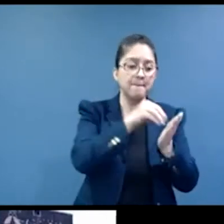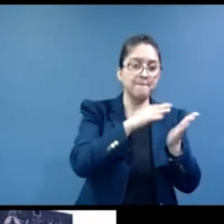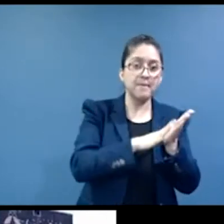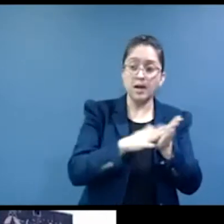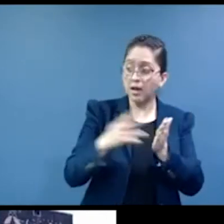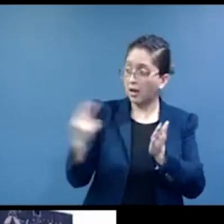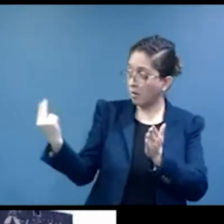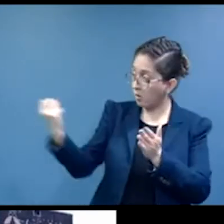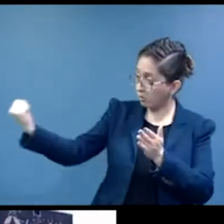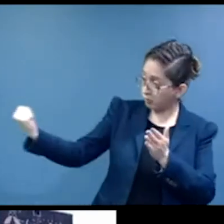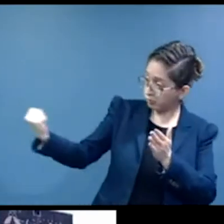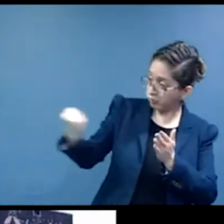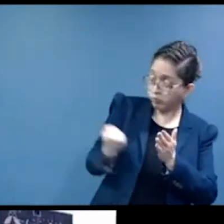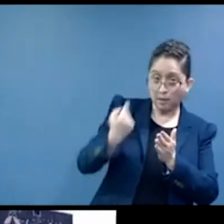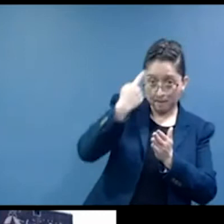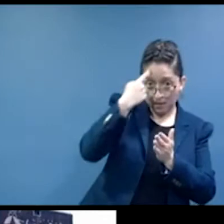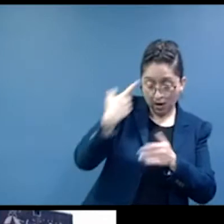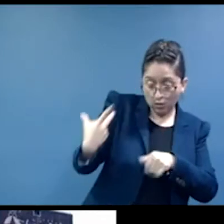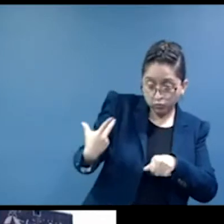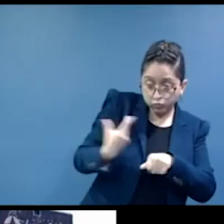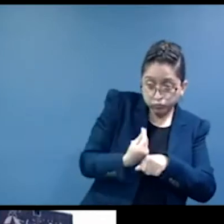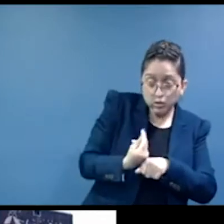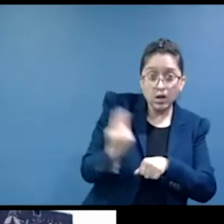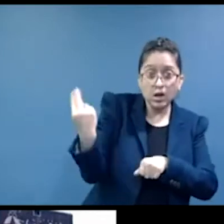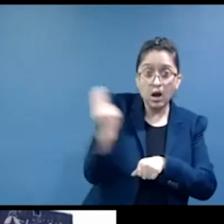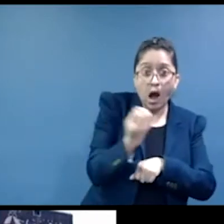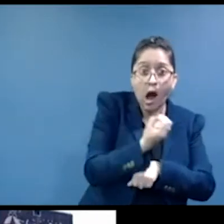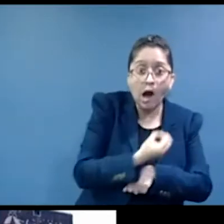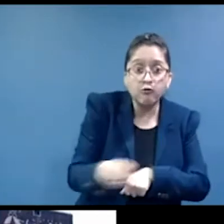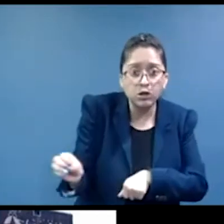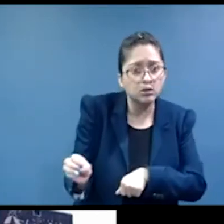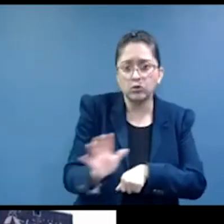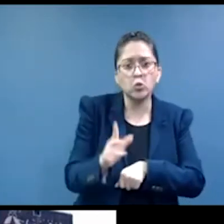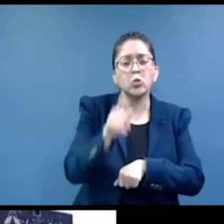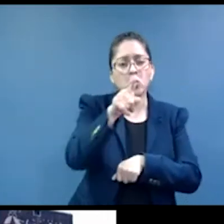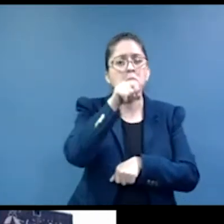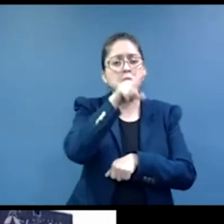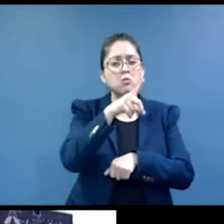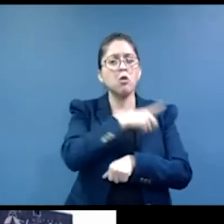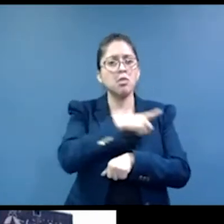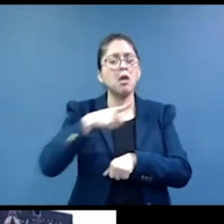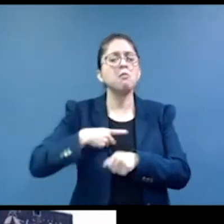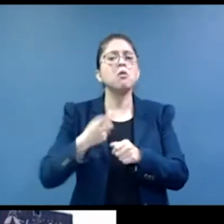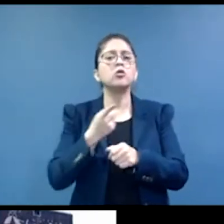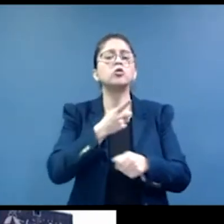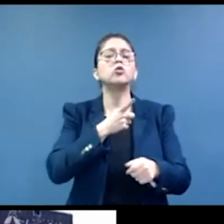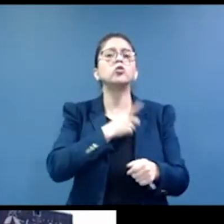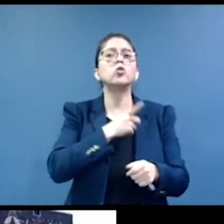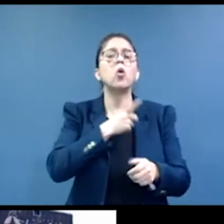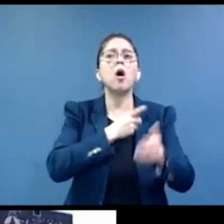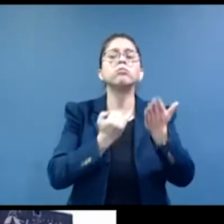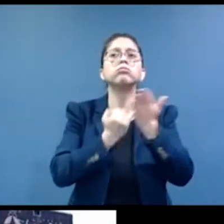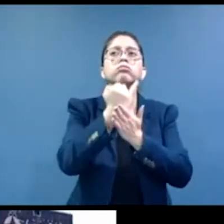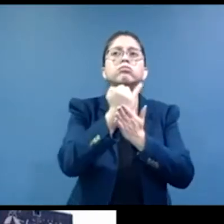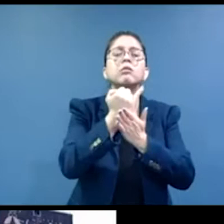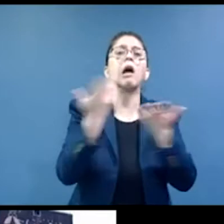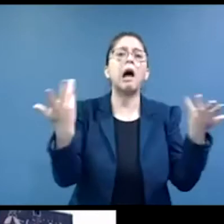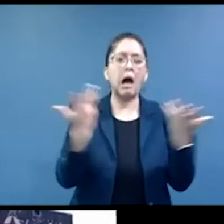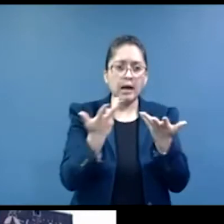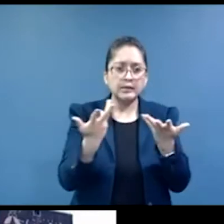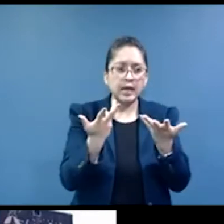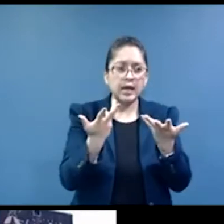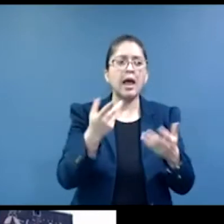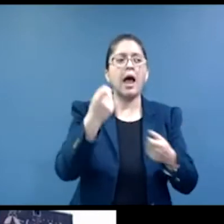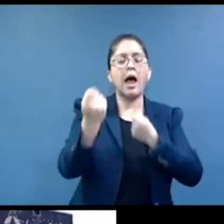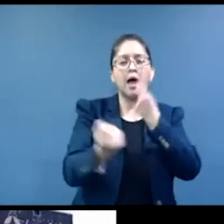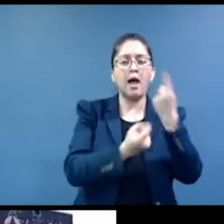poder recurrir a ese tipo de procedimientos, ¿no? Si bien algunos códigos lo han implementado con la intención de